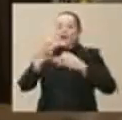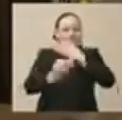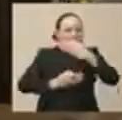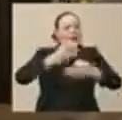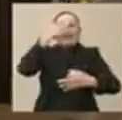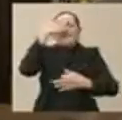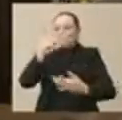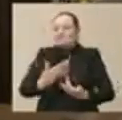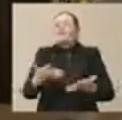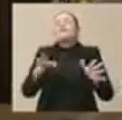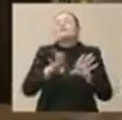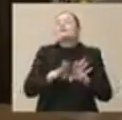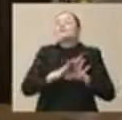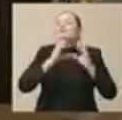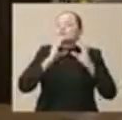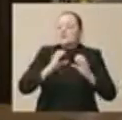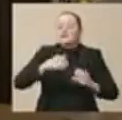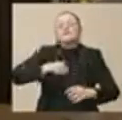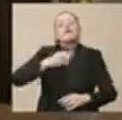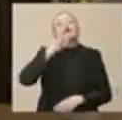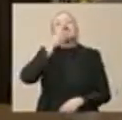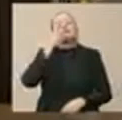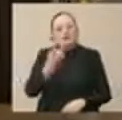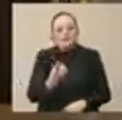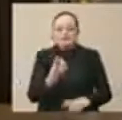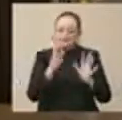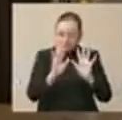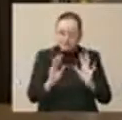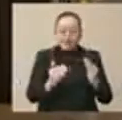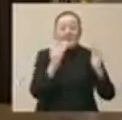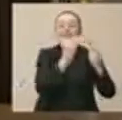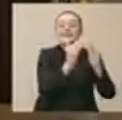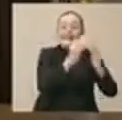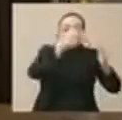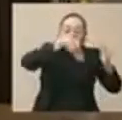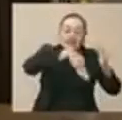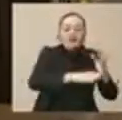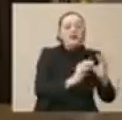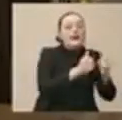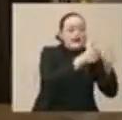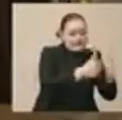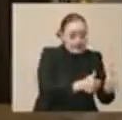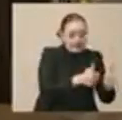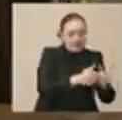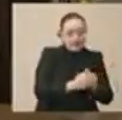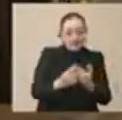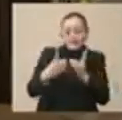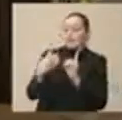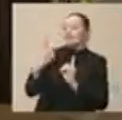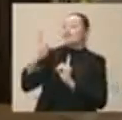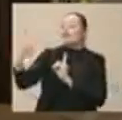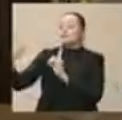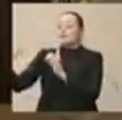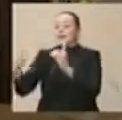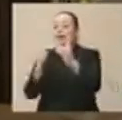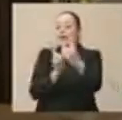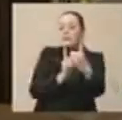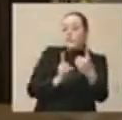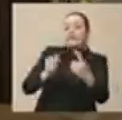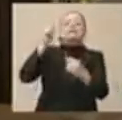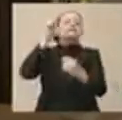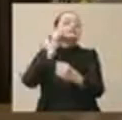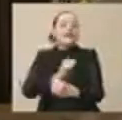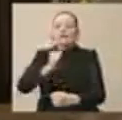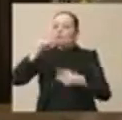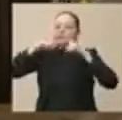hacer lo que ya todos de sobra sabemos y lo repito quedarnos en casa mantener la sana distancia